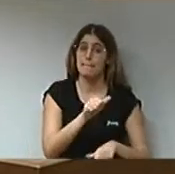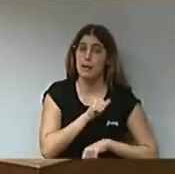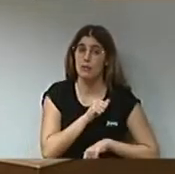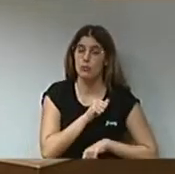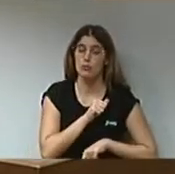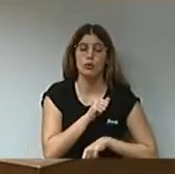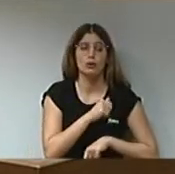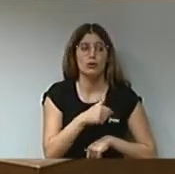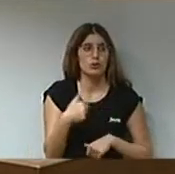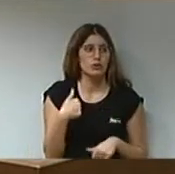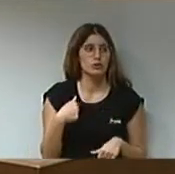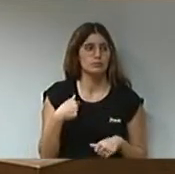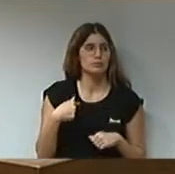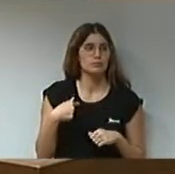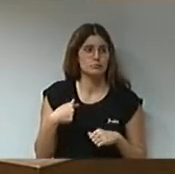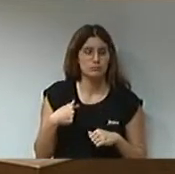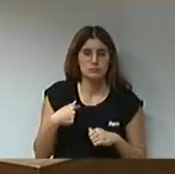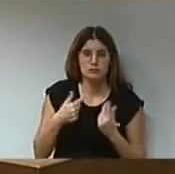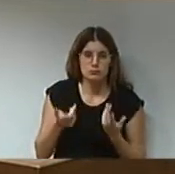sería